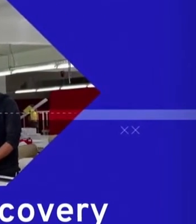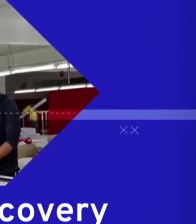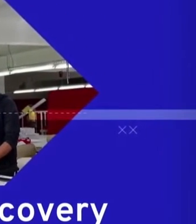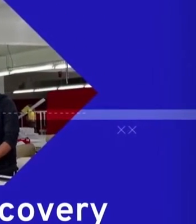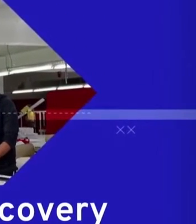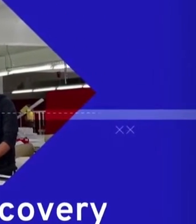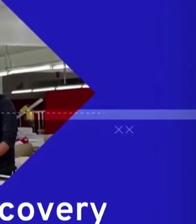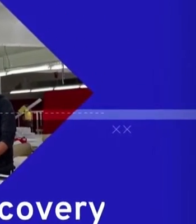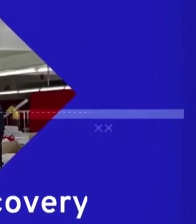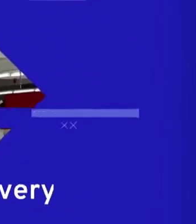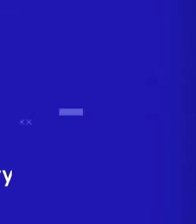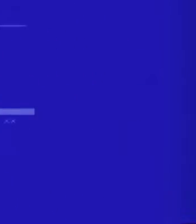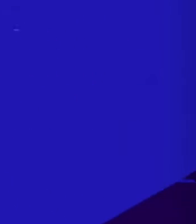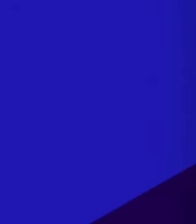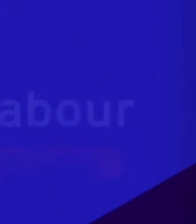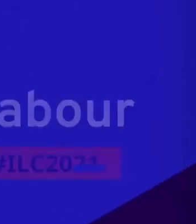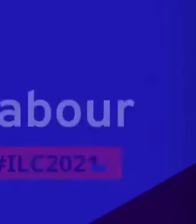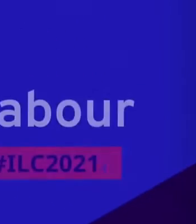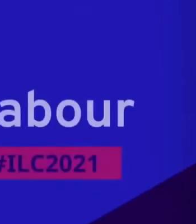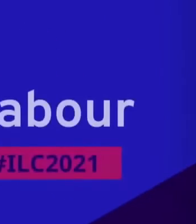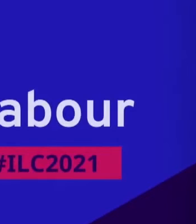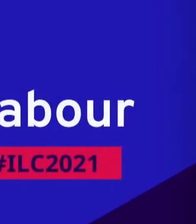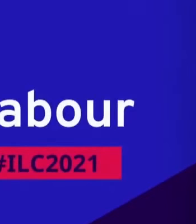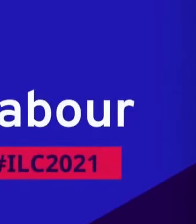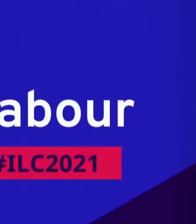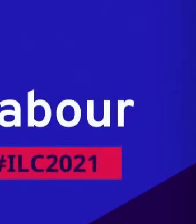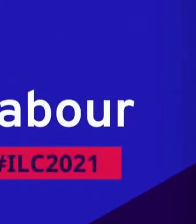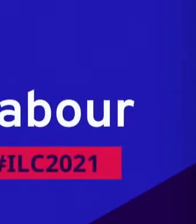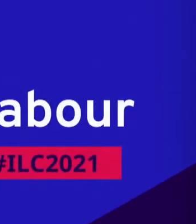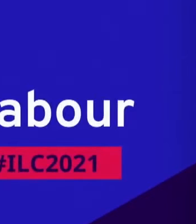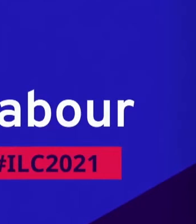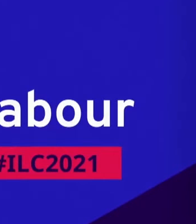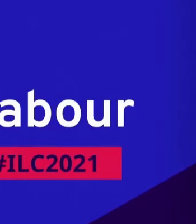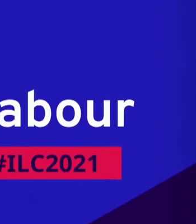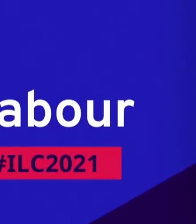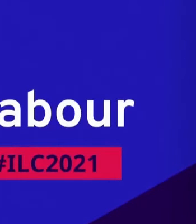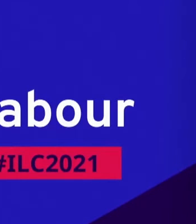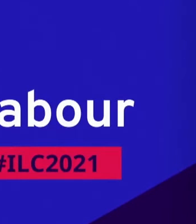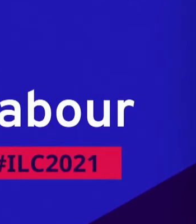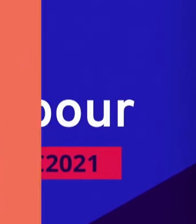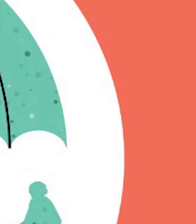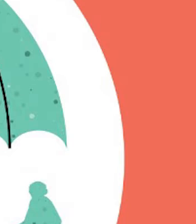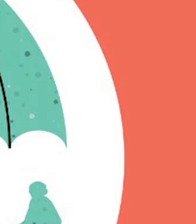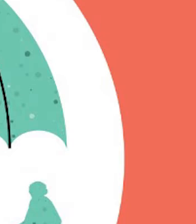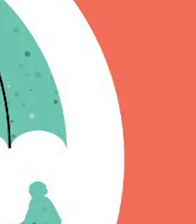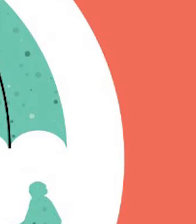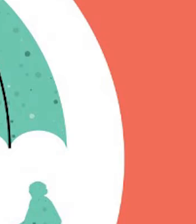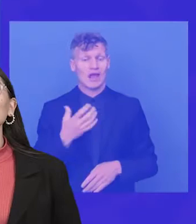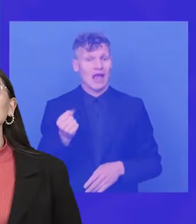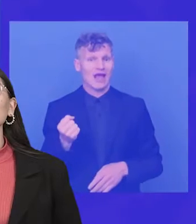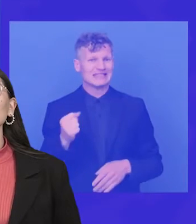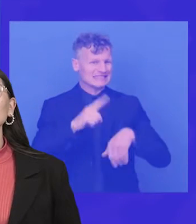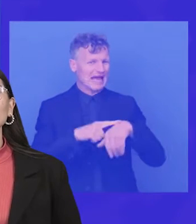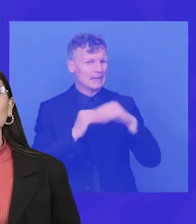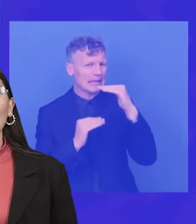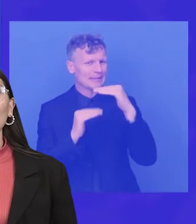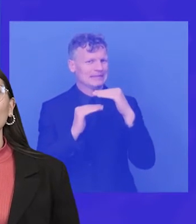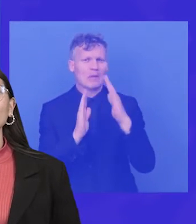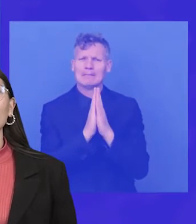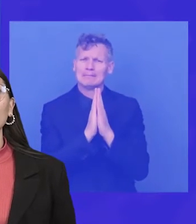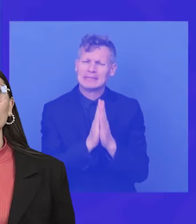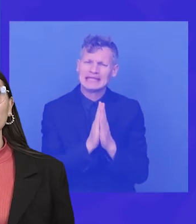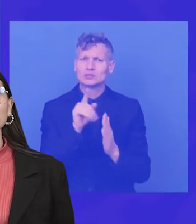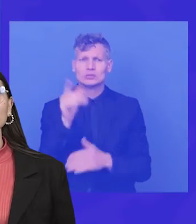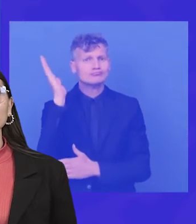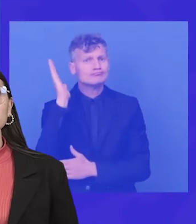una recuperación económica y social de la crisis, totalmente inclusiva, sostenible y resiliente. Este compromiso consensuado